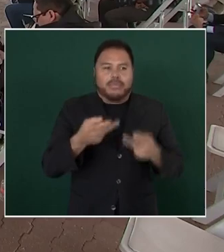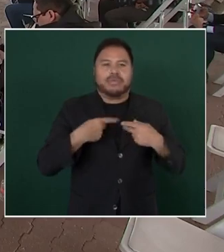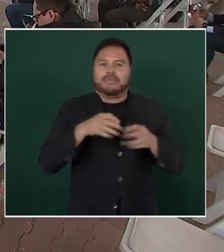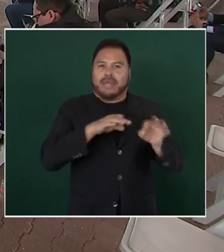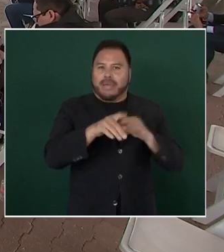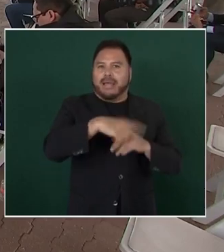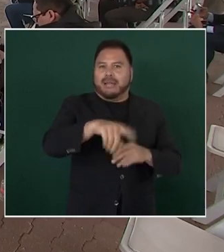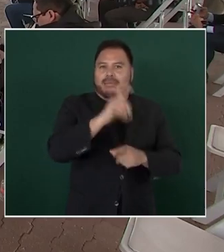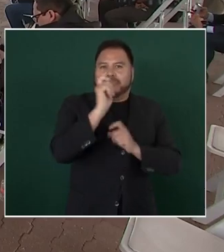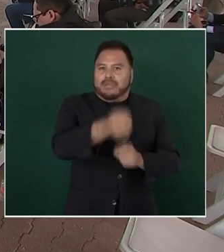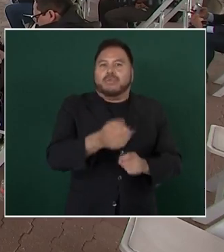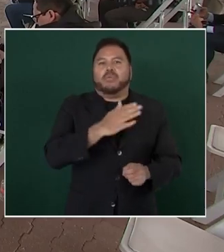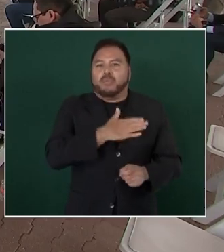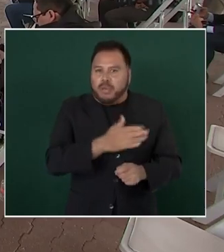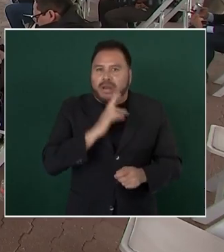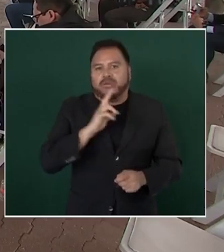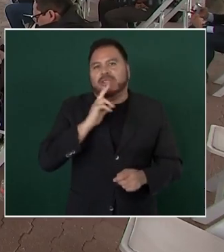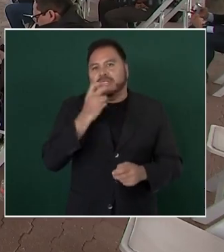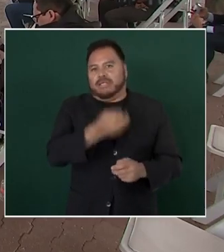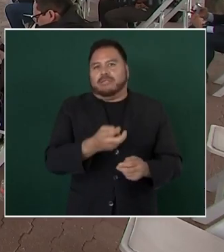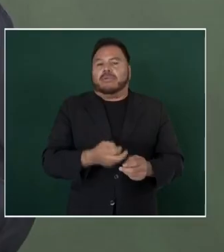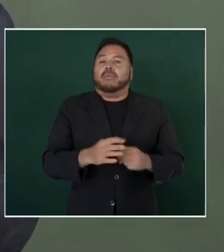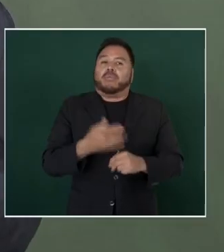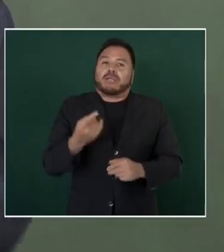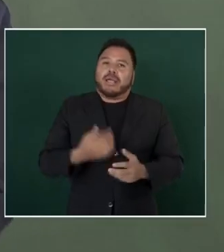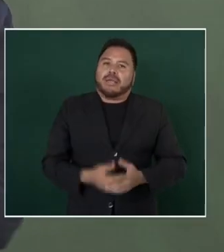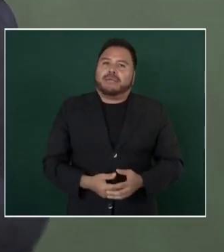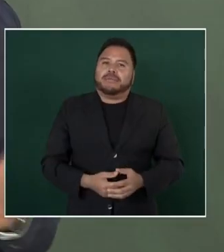pescadores, es buena noticia porque